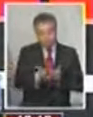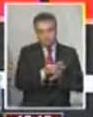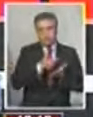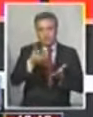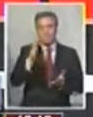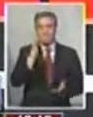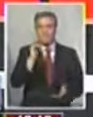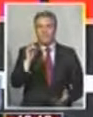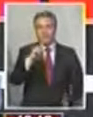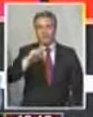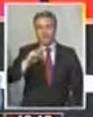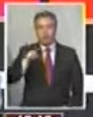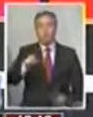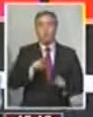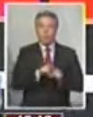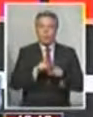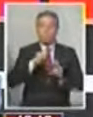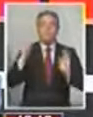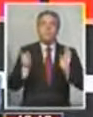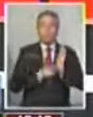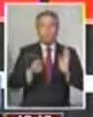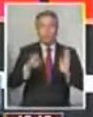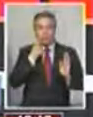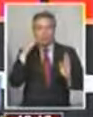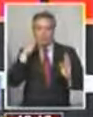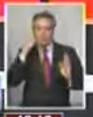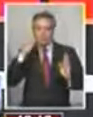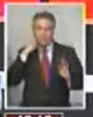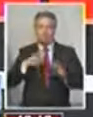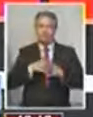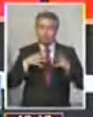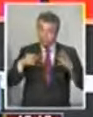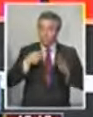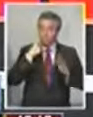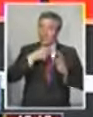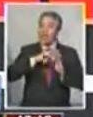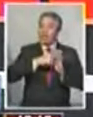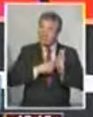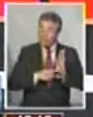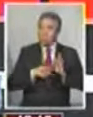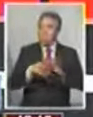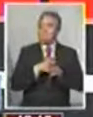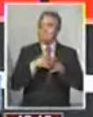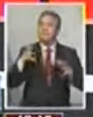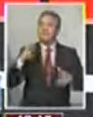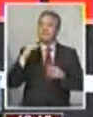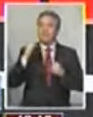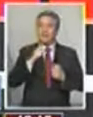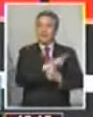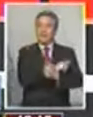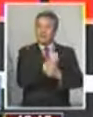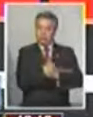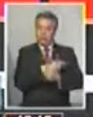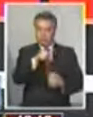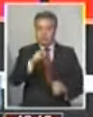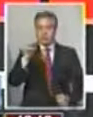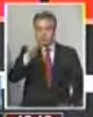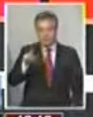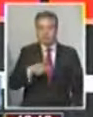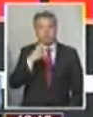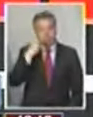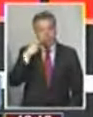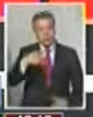anti-elusión y evasión de impuestos que propone la reforma tributaria y que entrega mayores facultades al Servicio de Impuestos